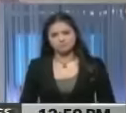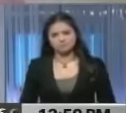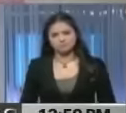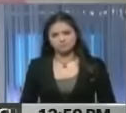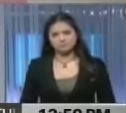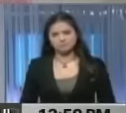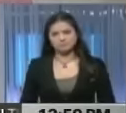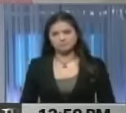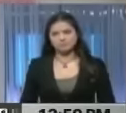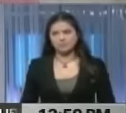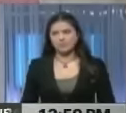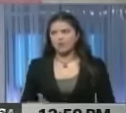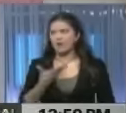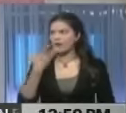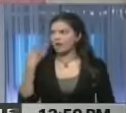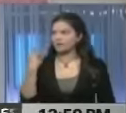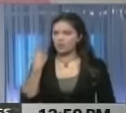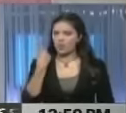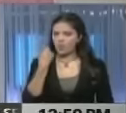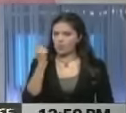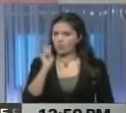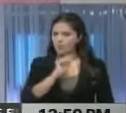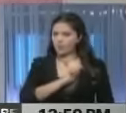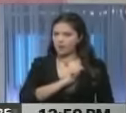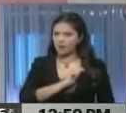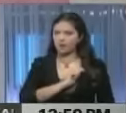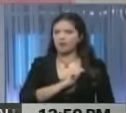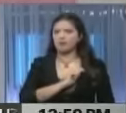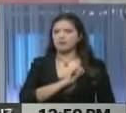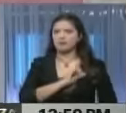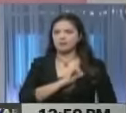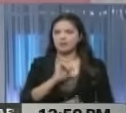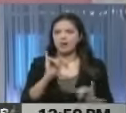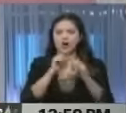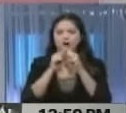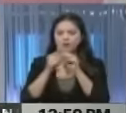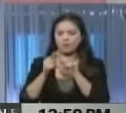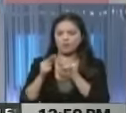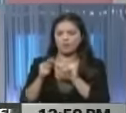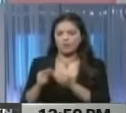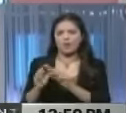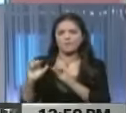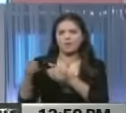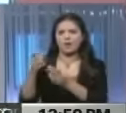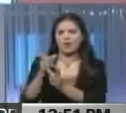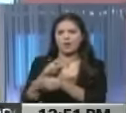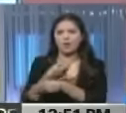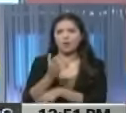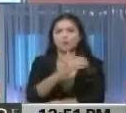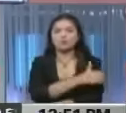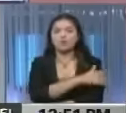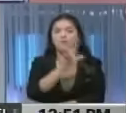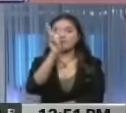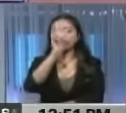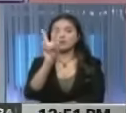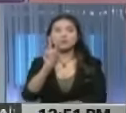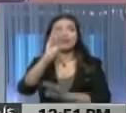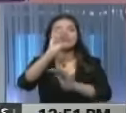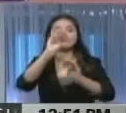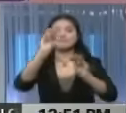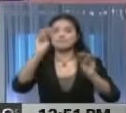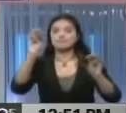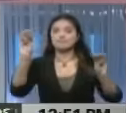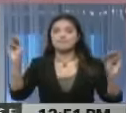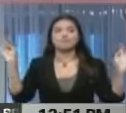Hace un mes, contaban los primeros días del mes de agosto, la oposición venezolana convoca a